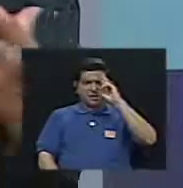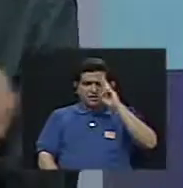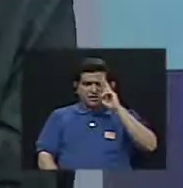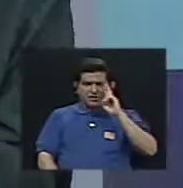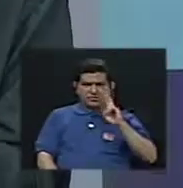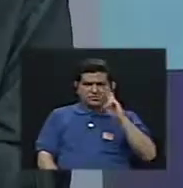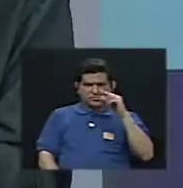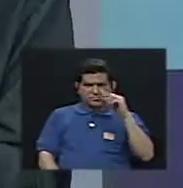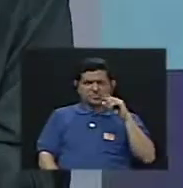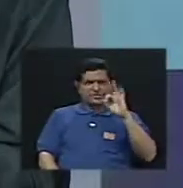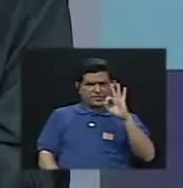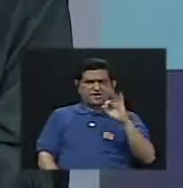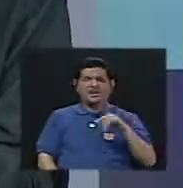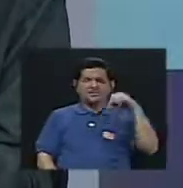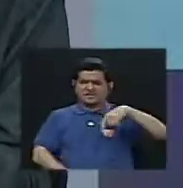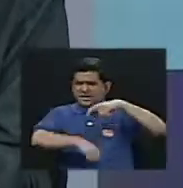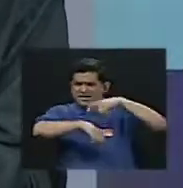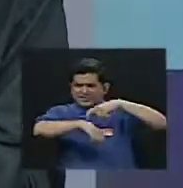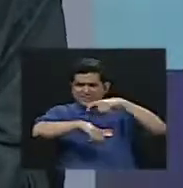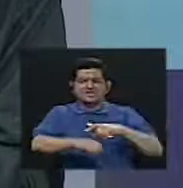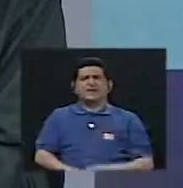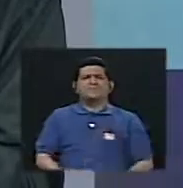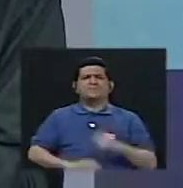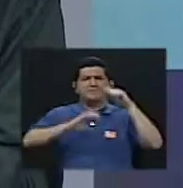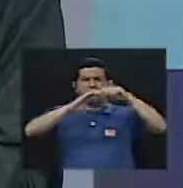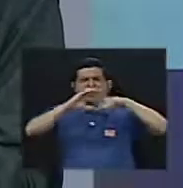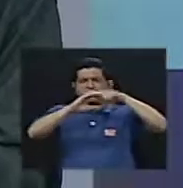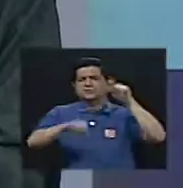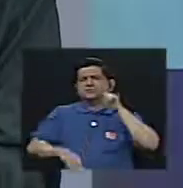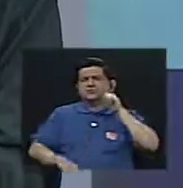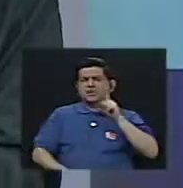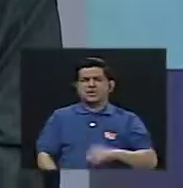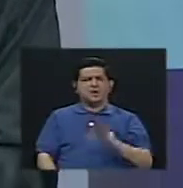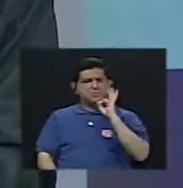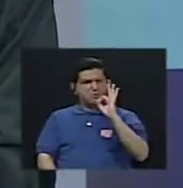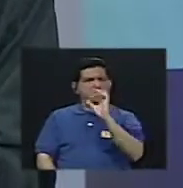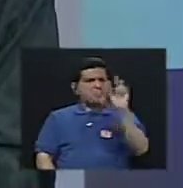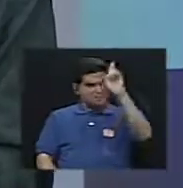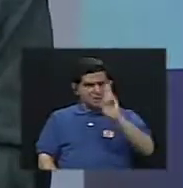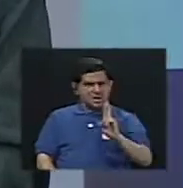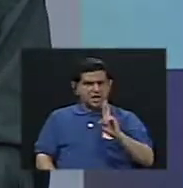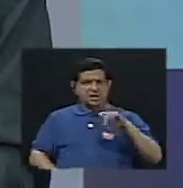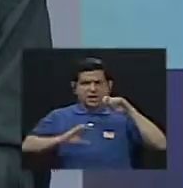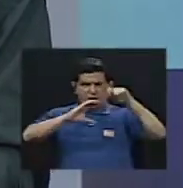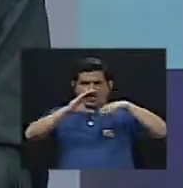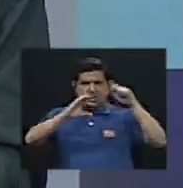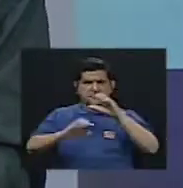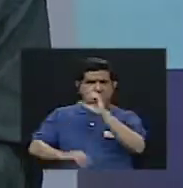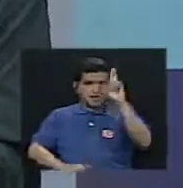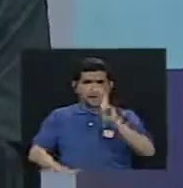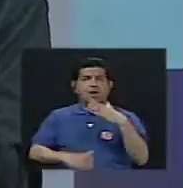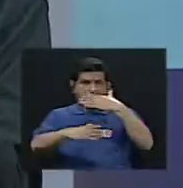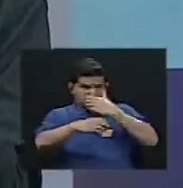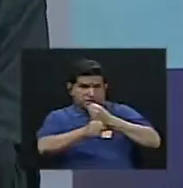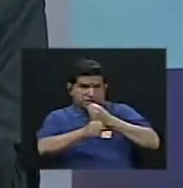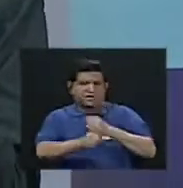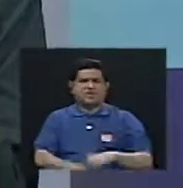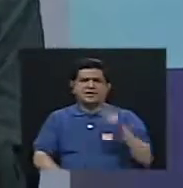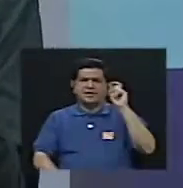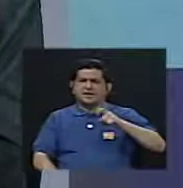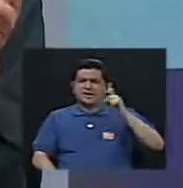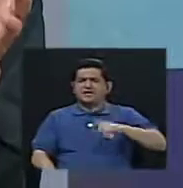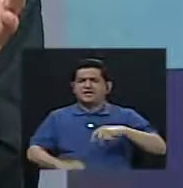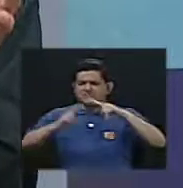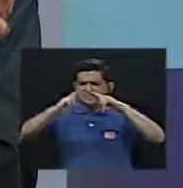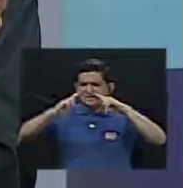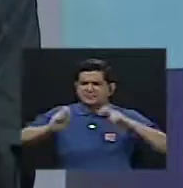época como la actual en la que el cine de ficción goza de muy buena salud en Costa Rica, el cine costarricense, hay que reparar en